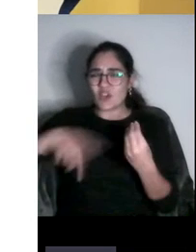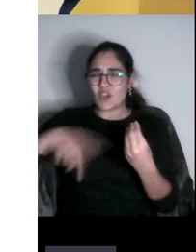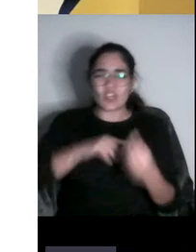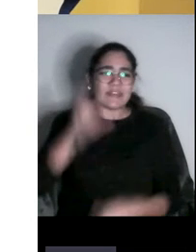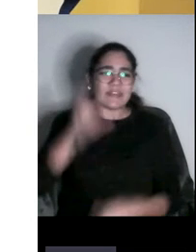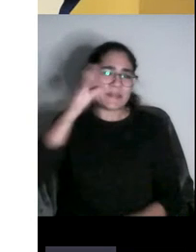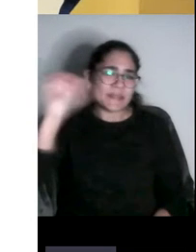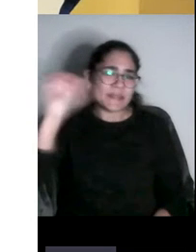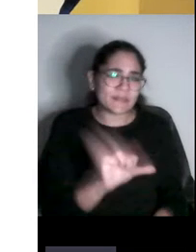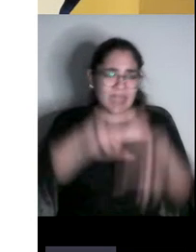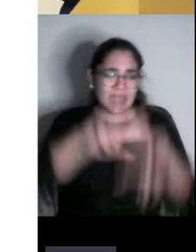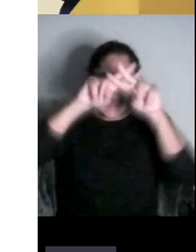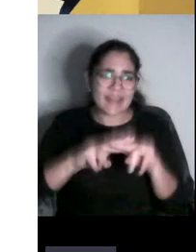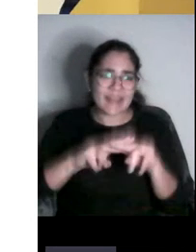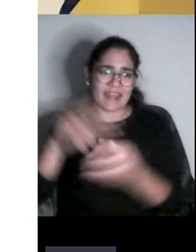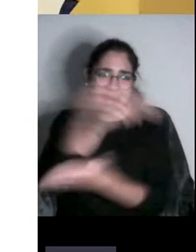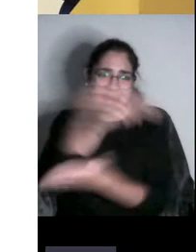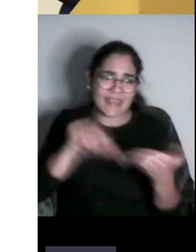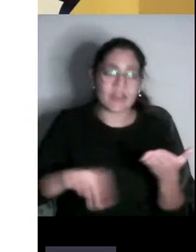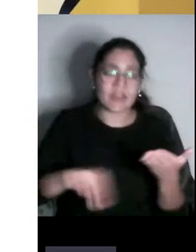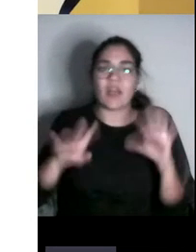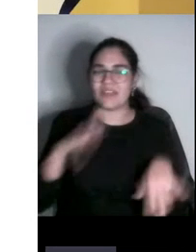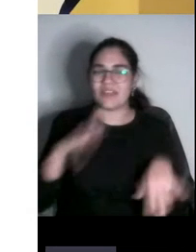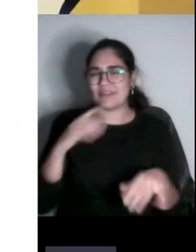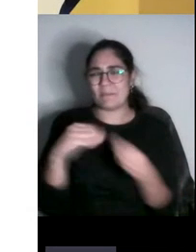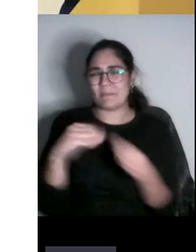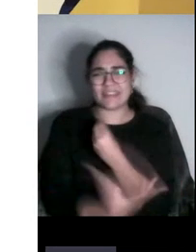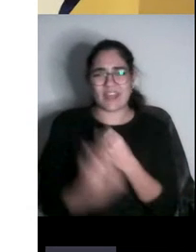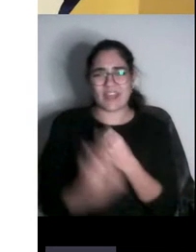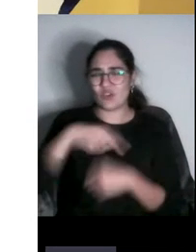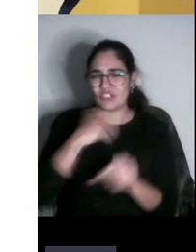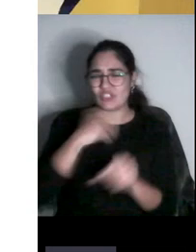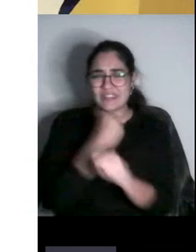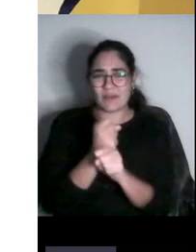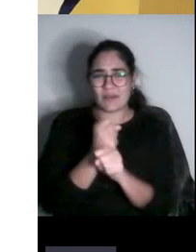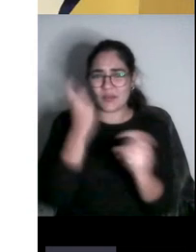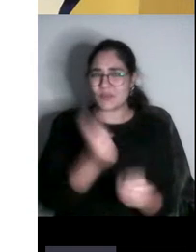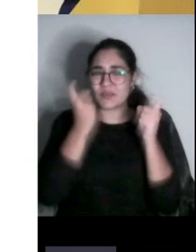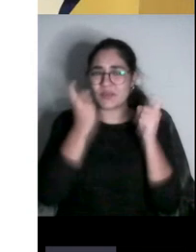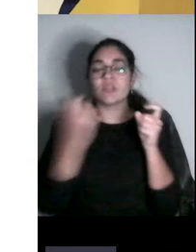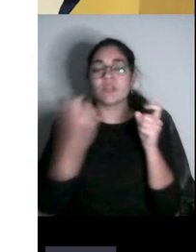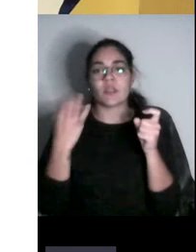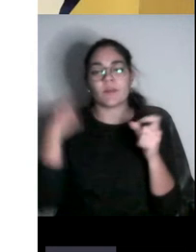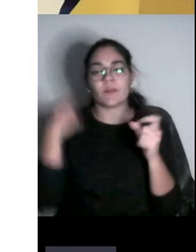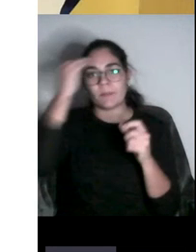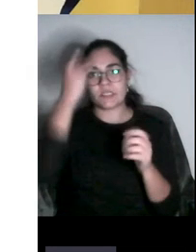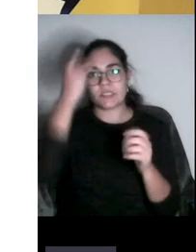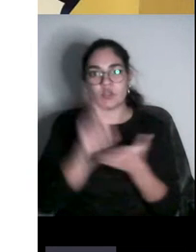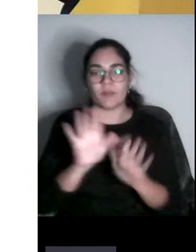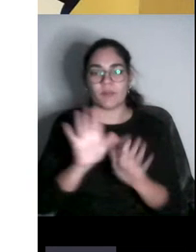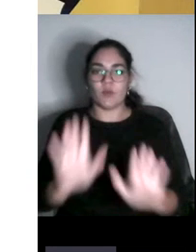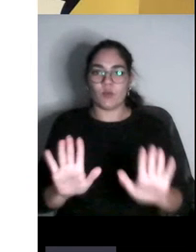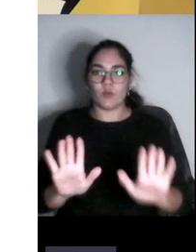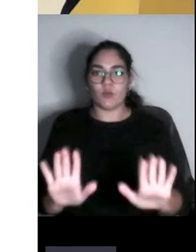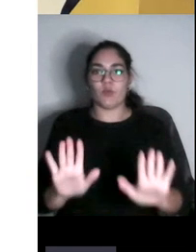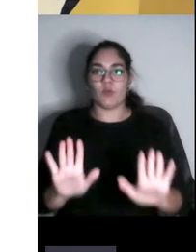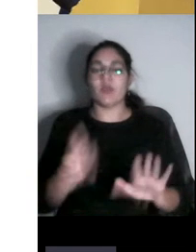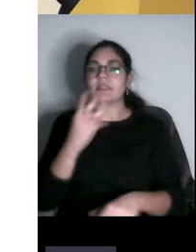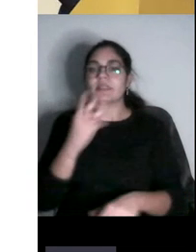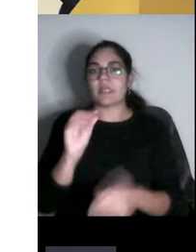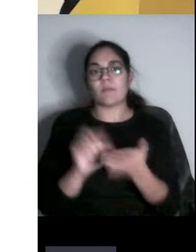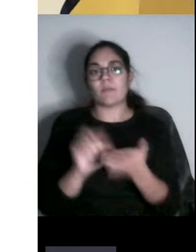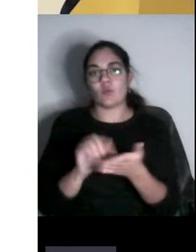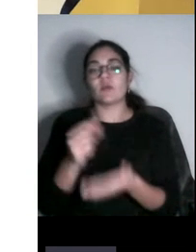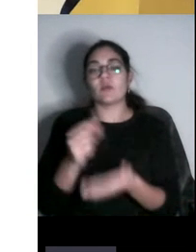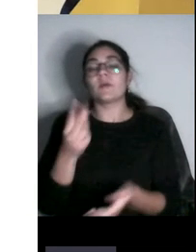leer pues fue impresionante entonces eso sí que nos lo tenemos que replantear en el caso de que repliquemos la práctica en